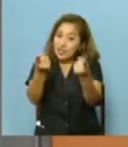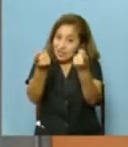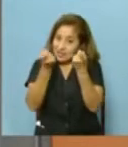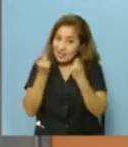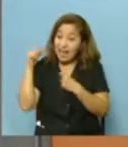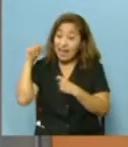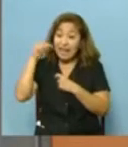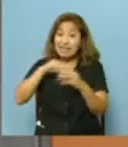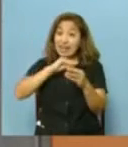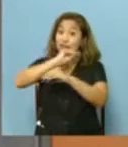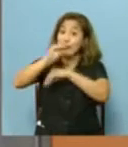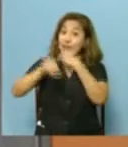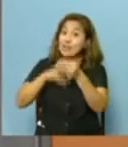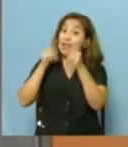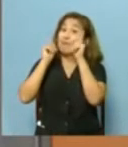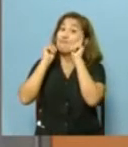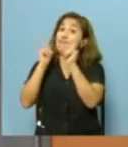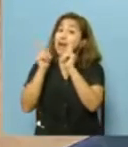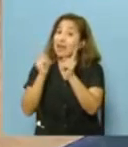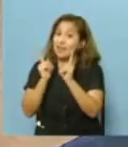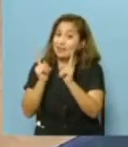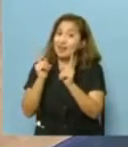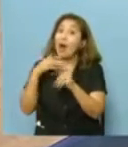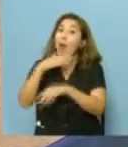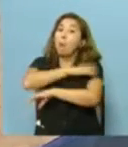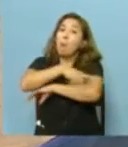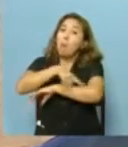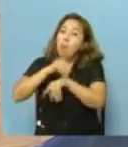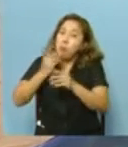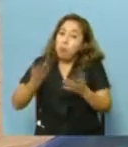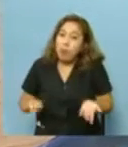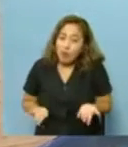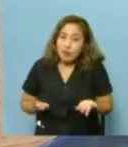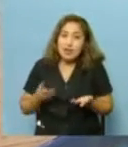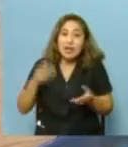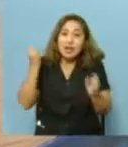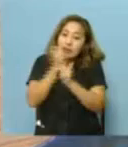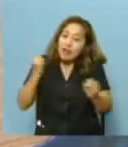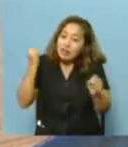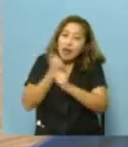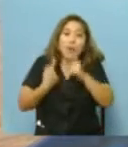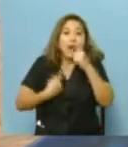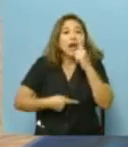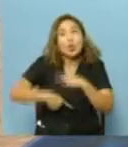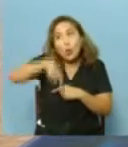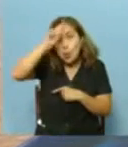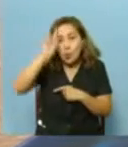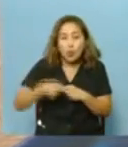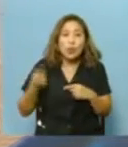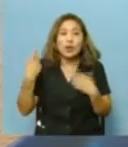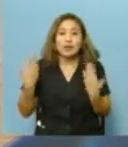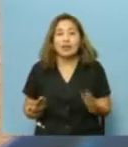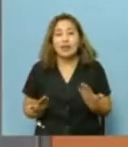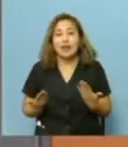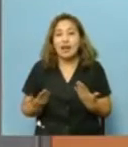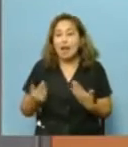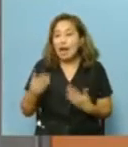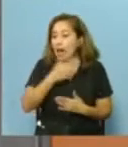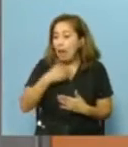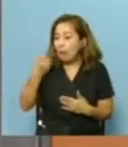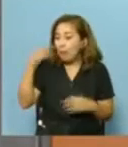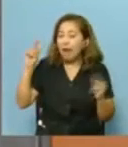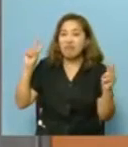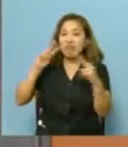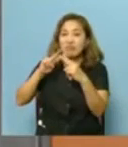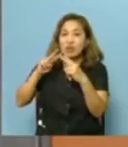esa familia con 5 integrantes es pobre o sea que implica que la maestra trabaje de doble jornada no ves directamente casi a tu